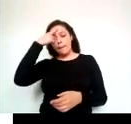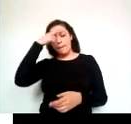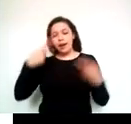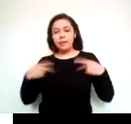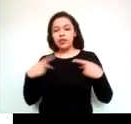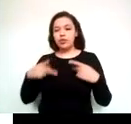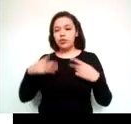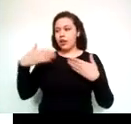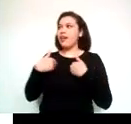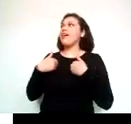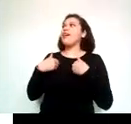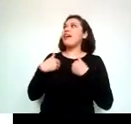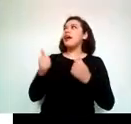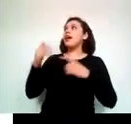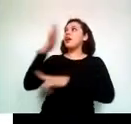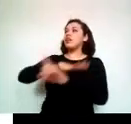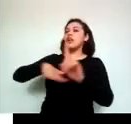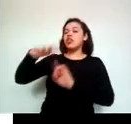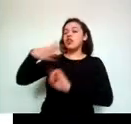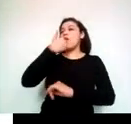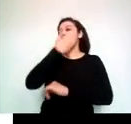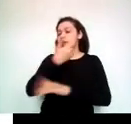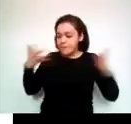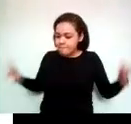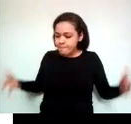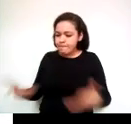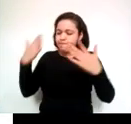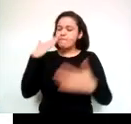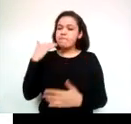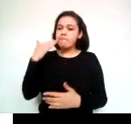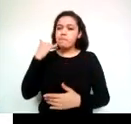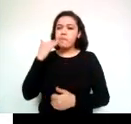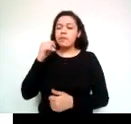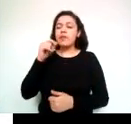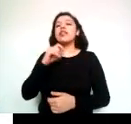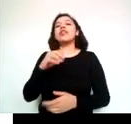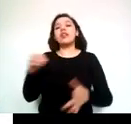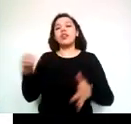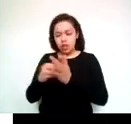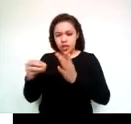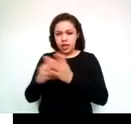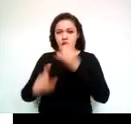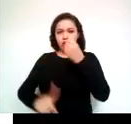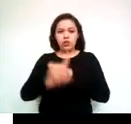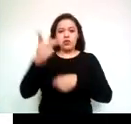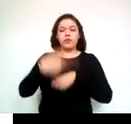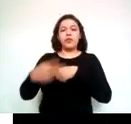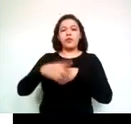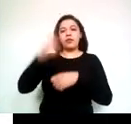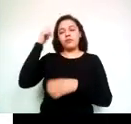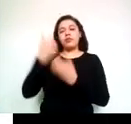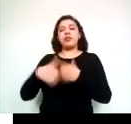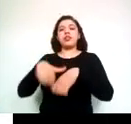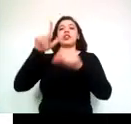colaboradores para que se dé un entorno favorable y que se mantengan, digamos, mitigados los riesgos, los factores de